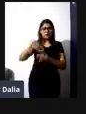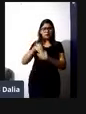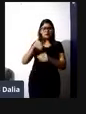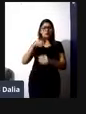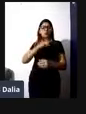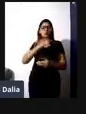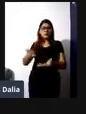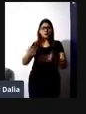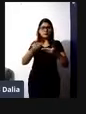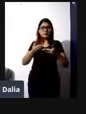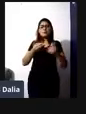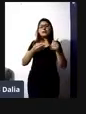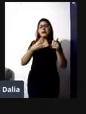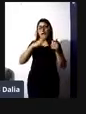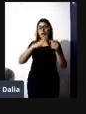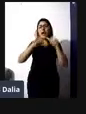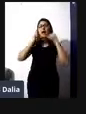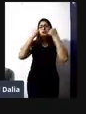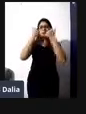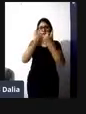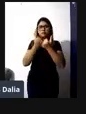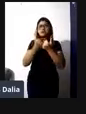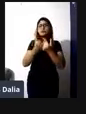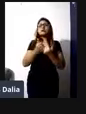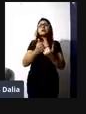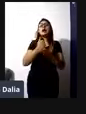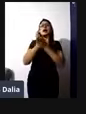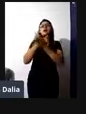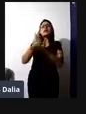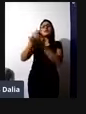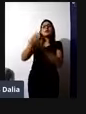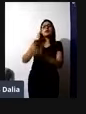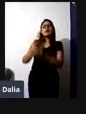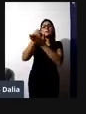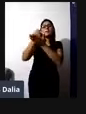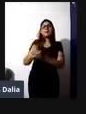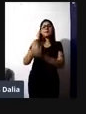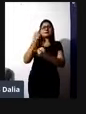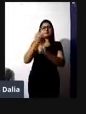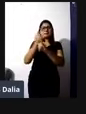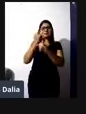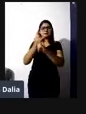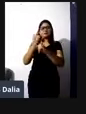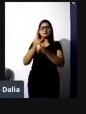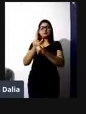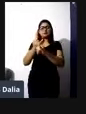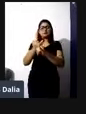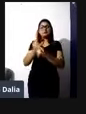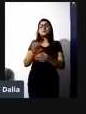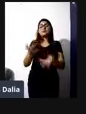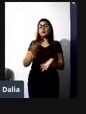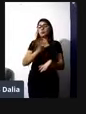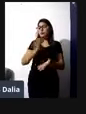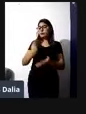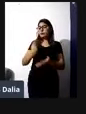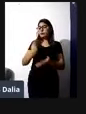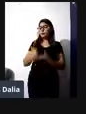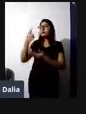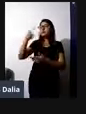dando terapias en línea. Entonces, a lo mejor le pueden ayudar para que no pierda la